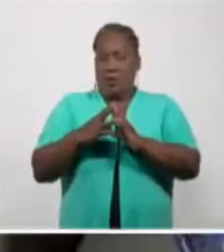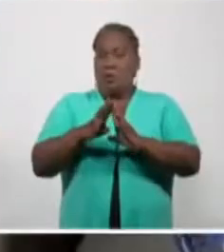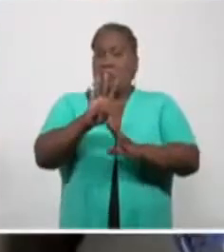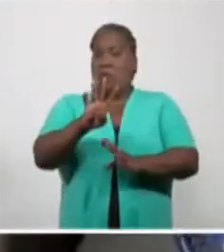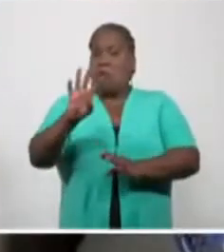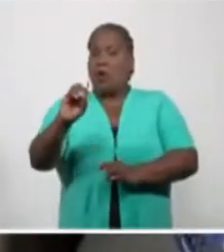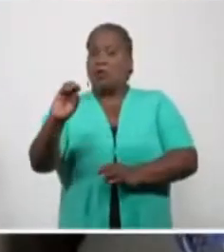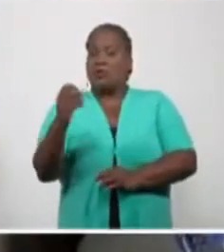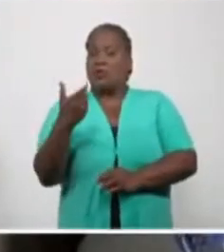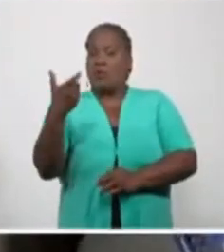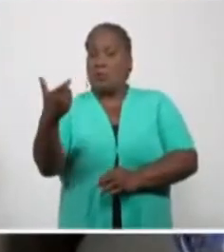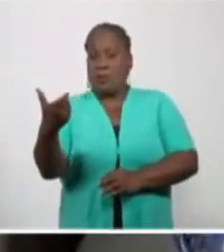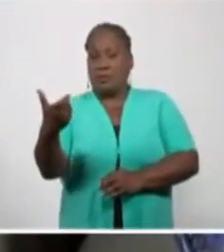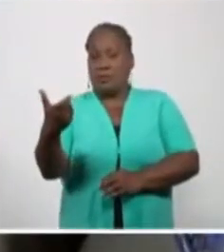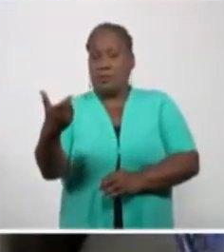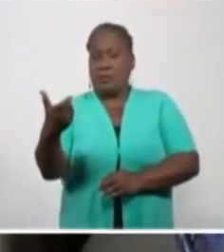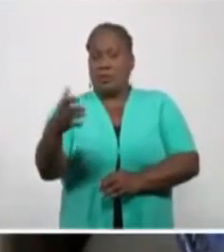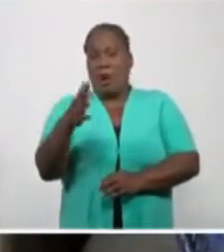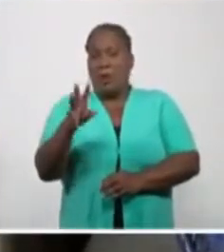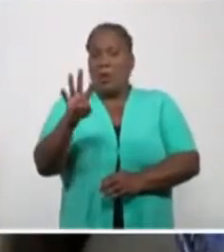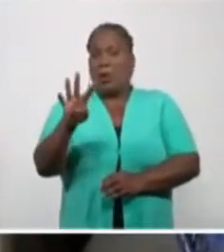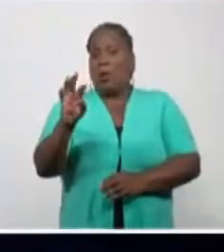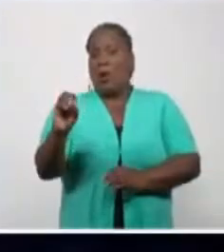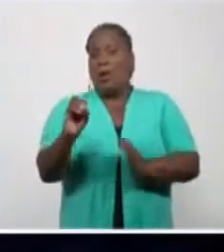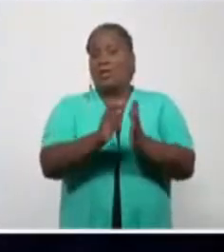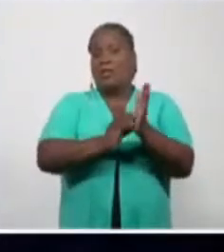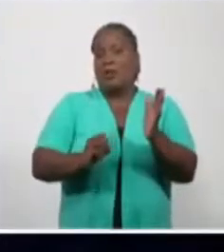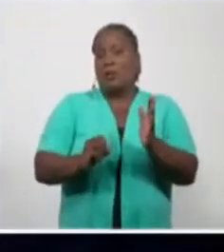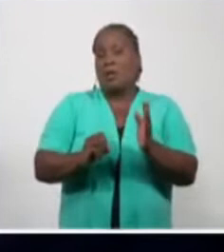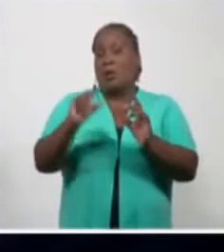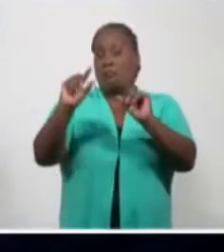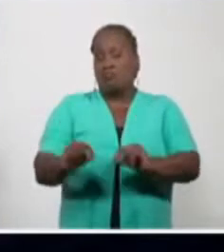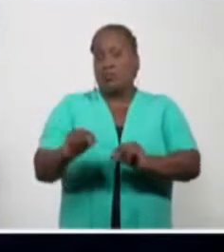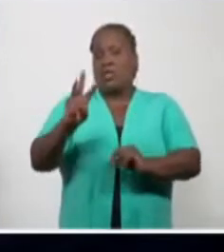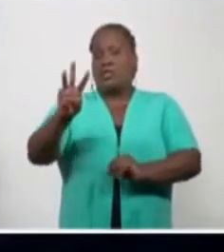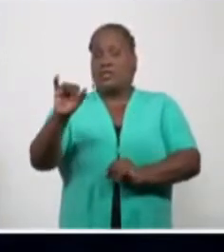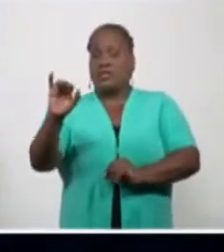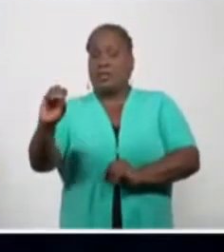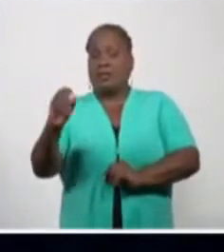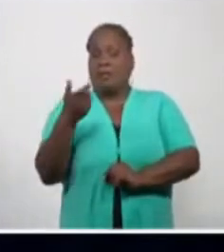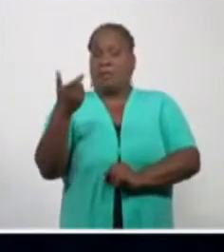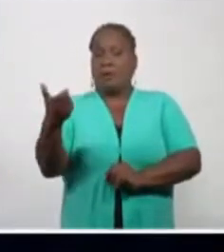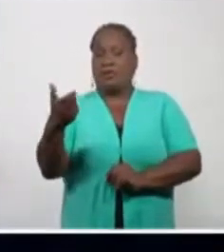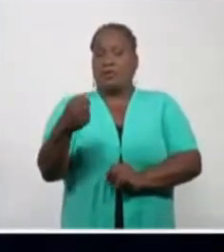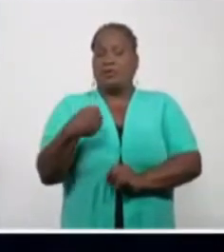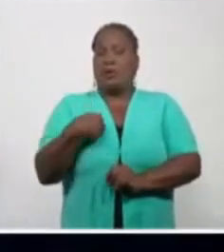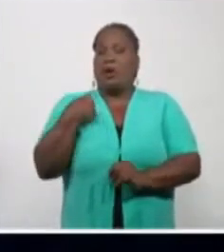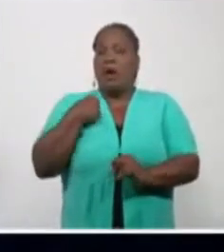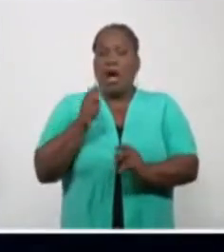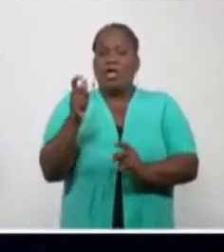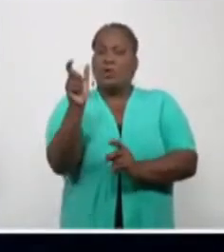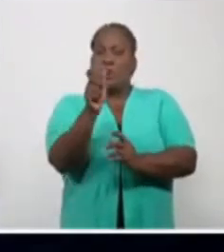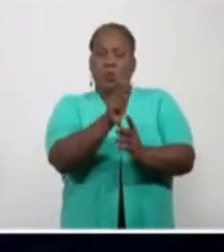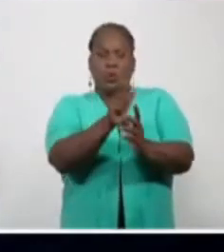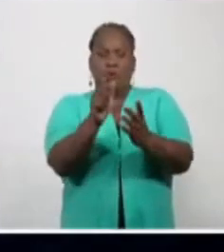pesos en este caso, a 40 pesos de descuento serían 360 pesos. Cada vez el teléfono escaneando el código, podemos verificar nosotros esas transacciones